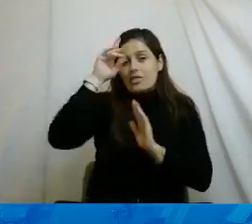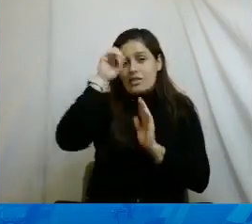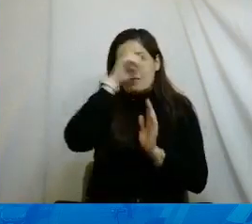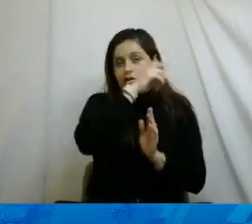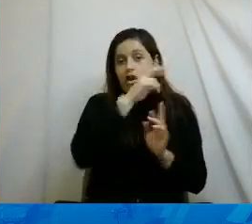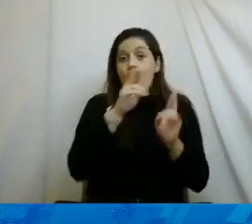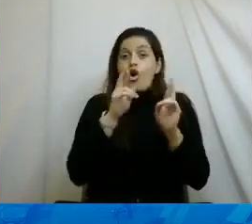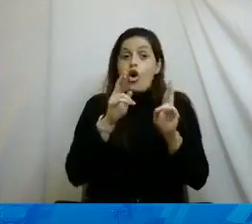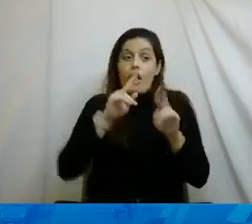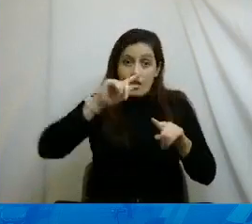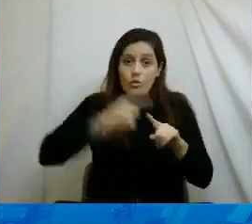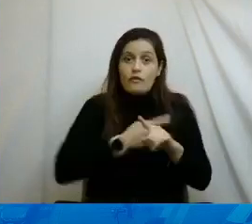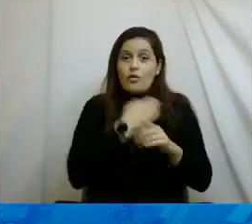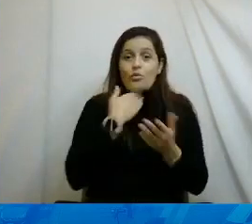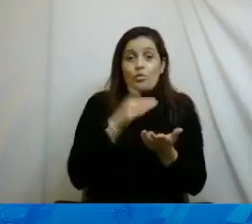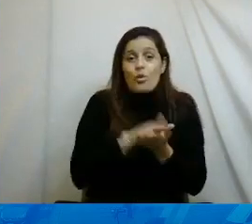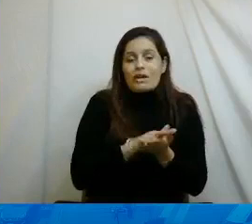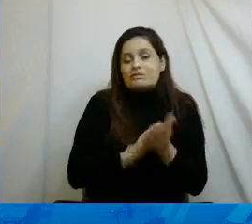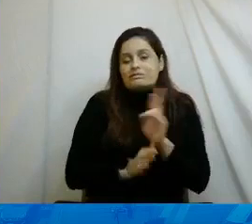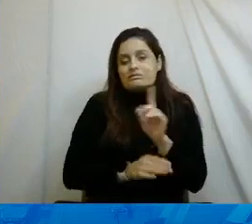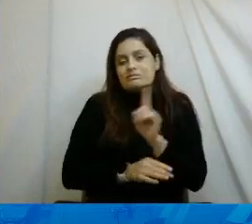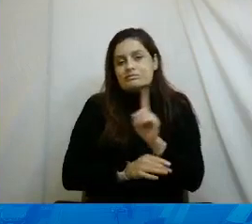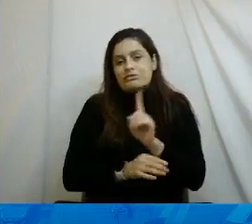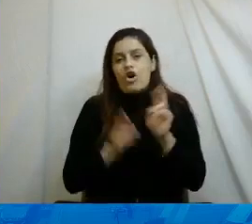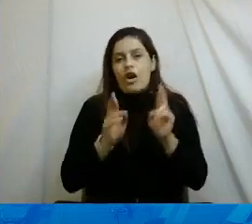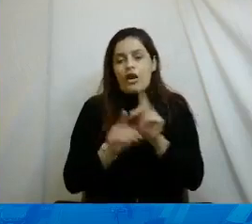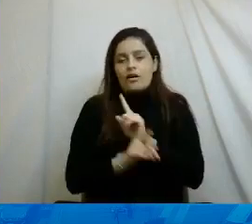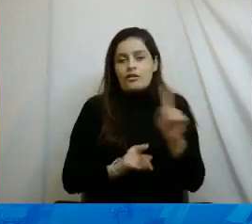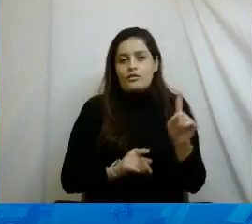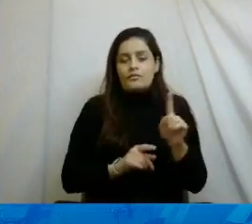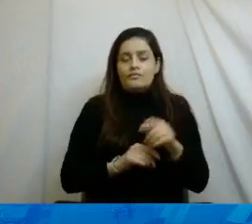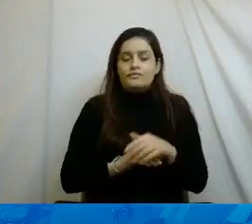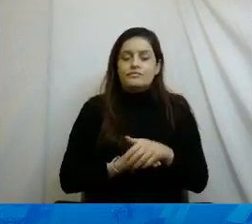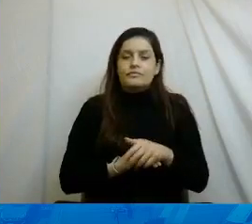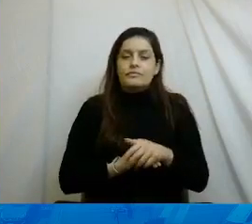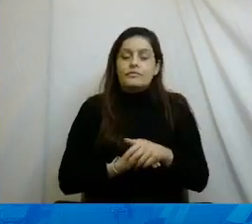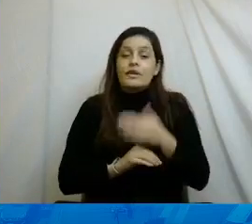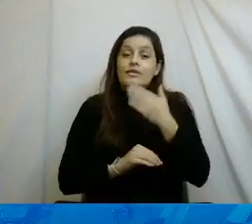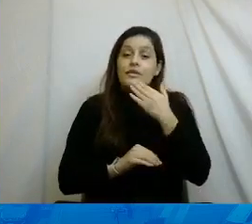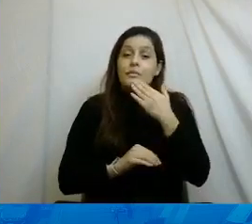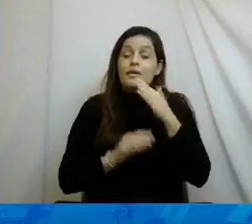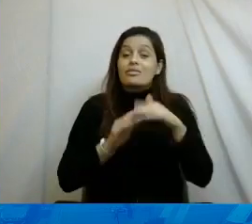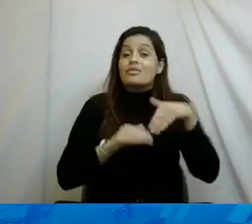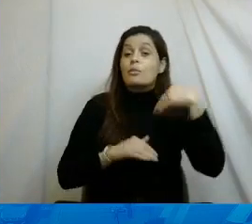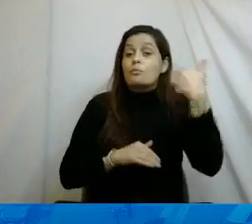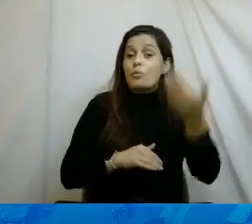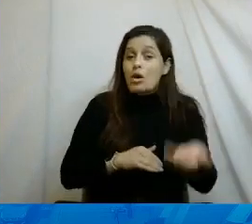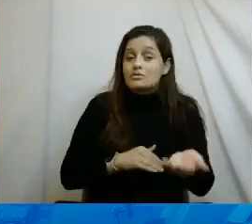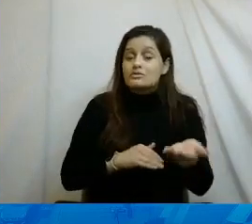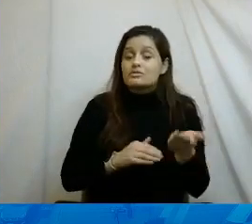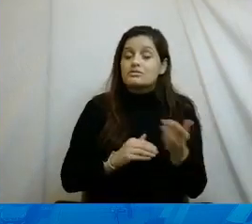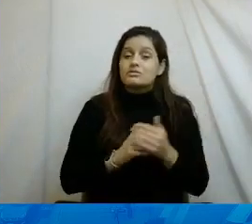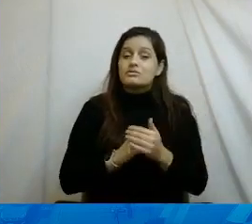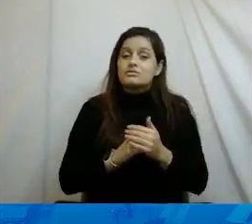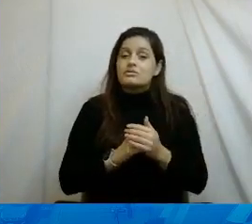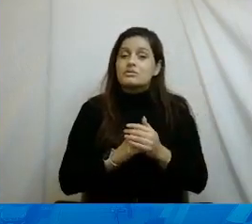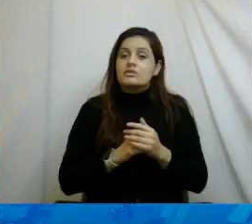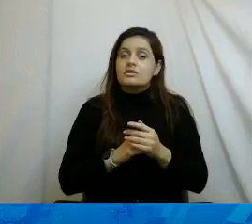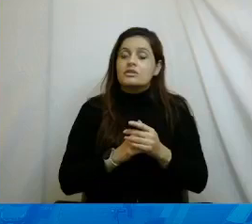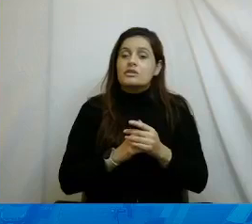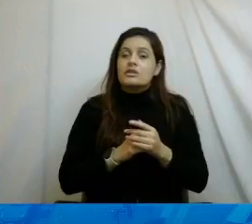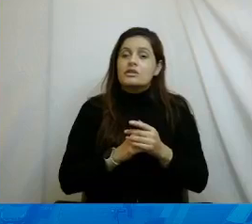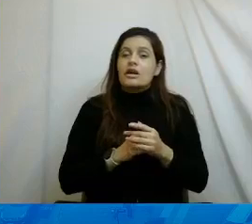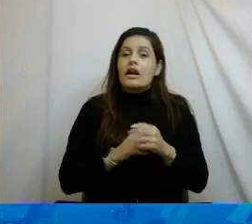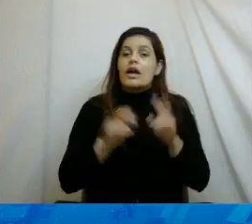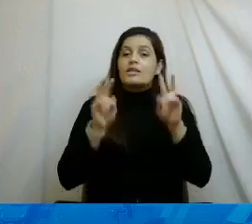nuevo que una persona fallezca estando en situación de calle. Y en cuanto a lo que viene posterior, que tiene que ver con el tema del servicio fúnebre,